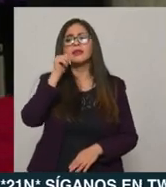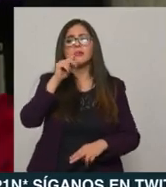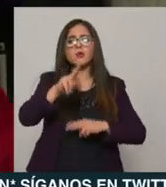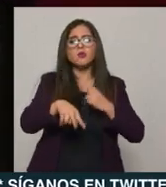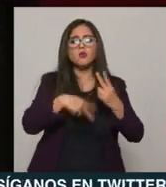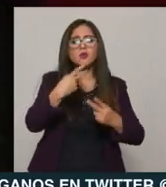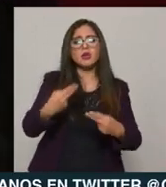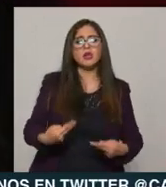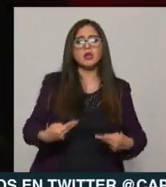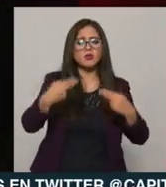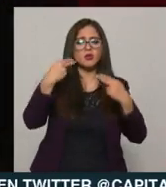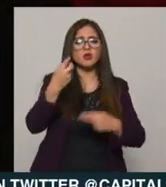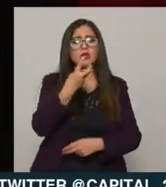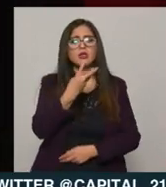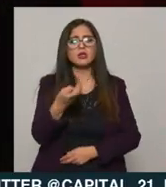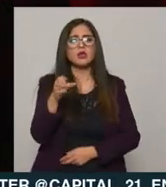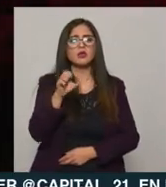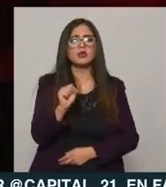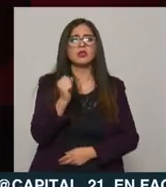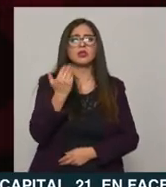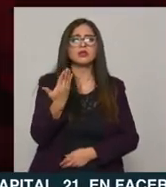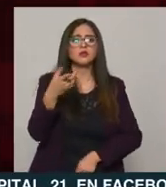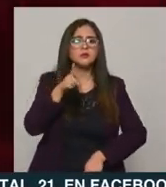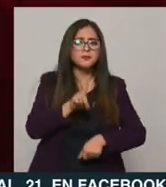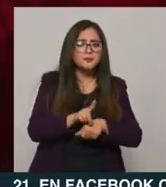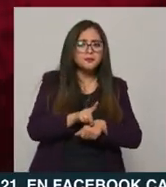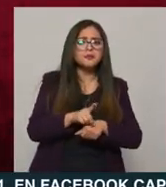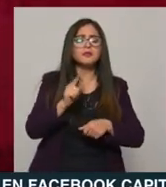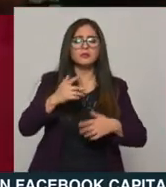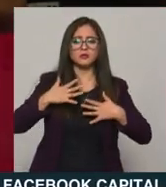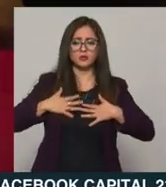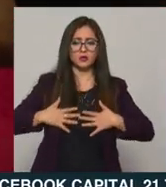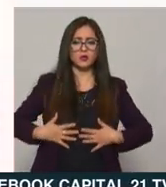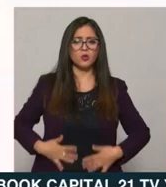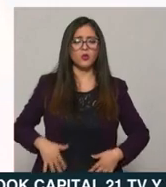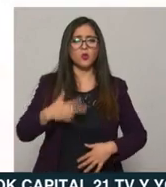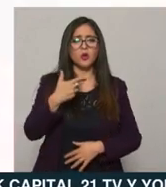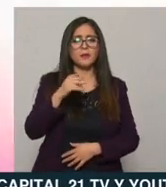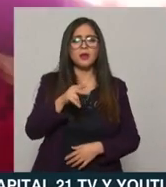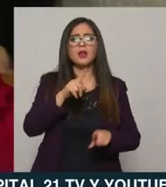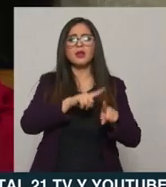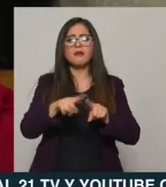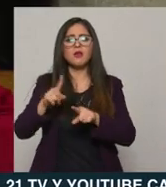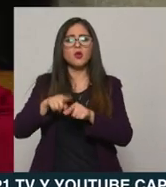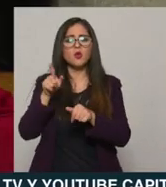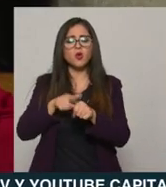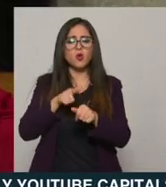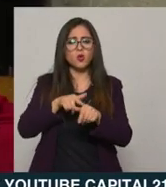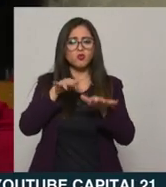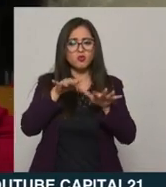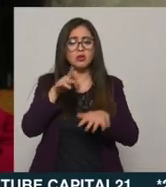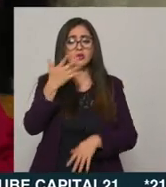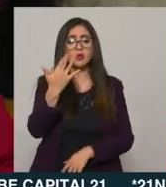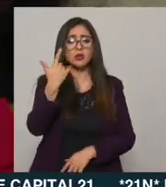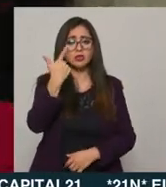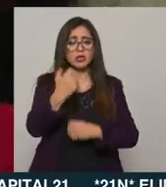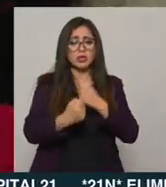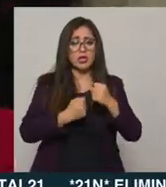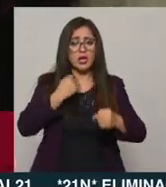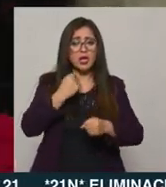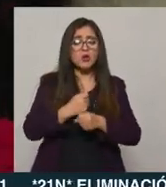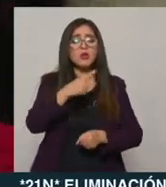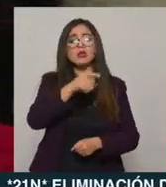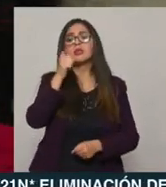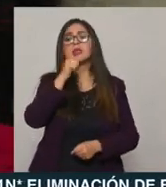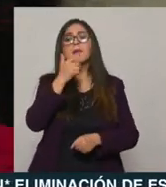los 365 días del año con huipil y en aguas de colores encendidos. A sus 57 años, la picardía